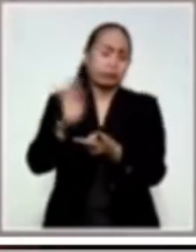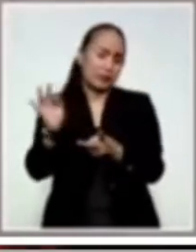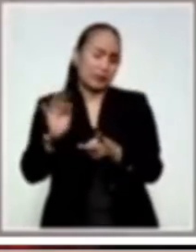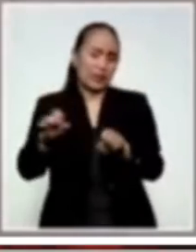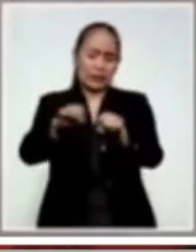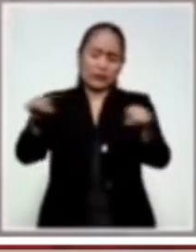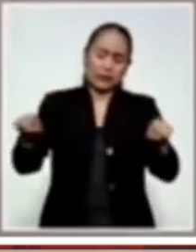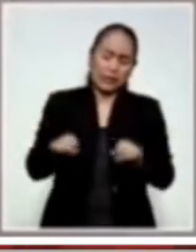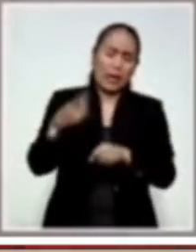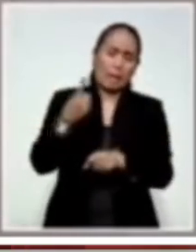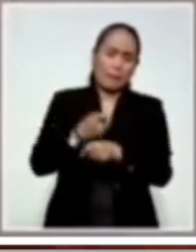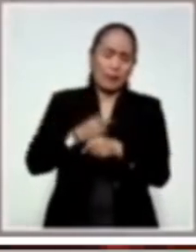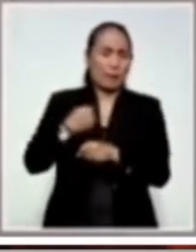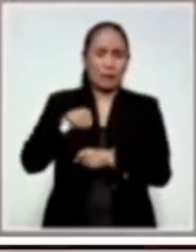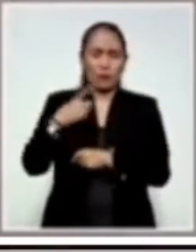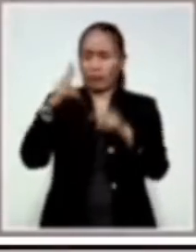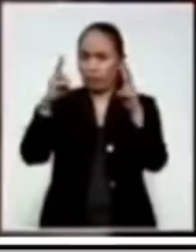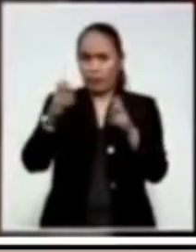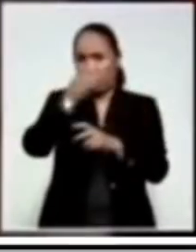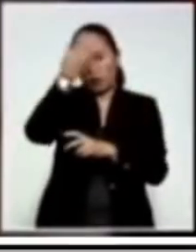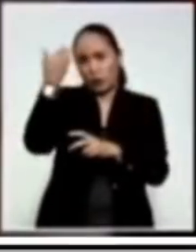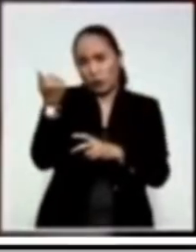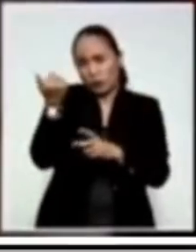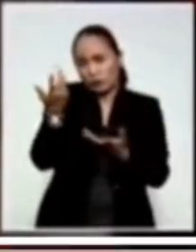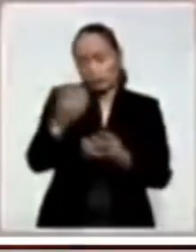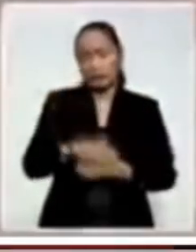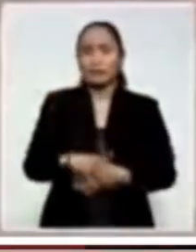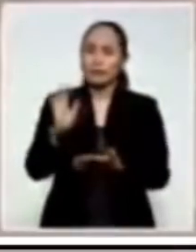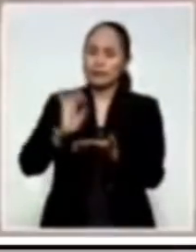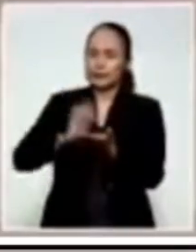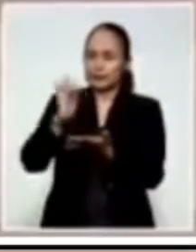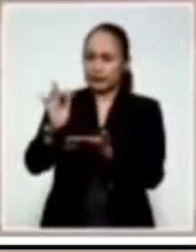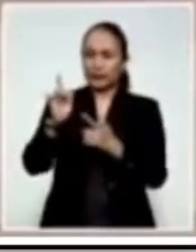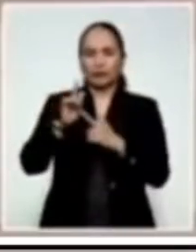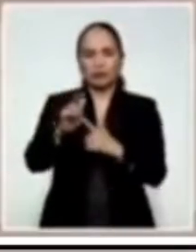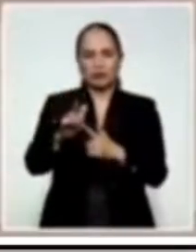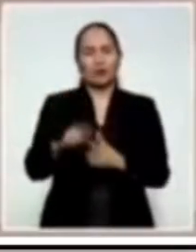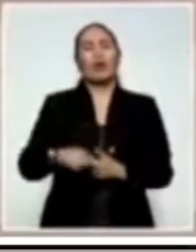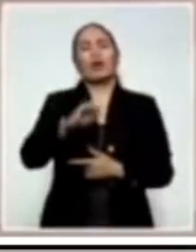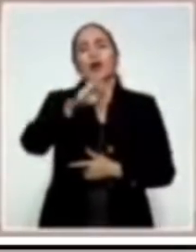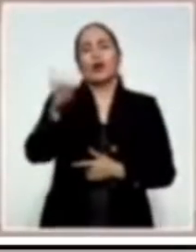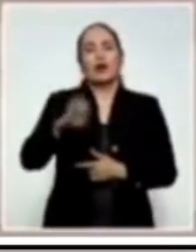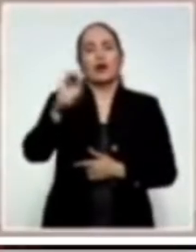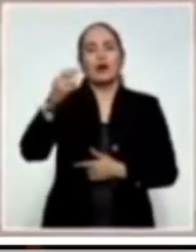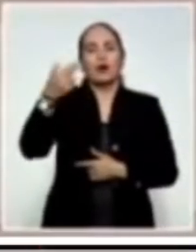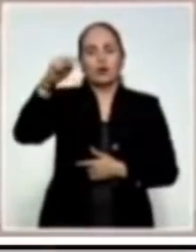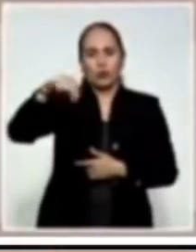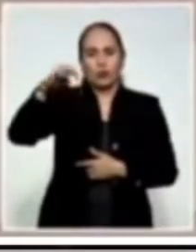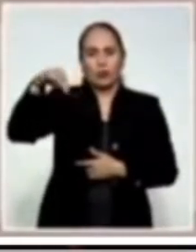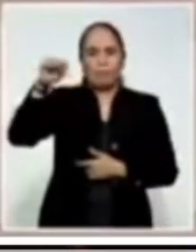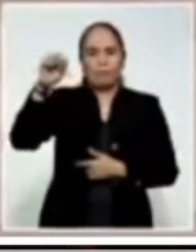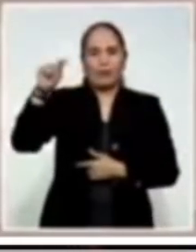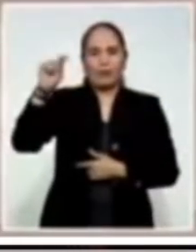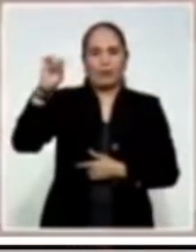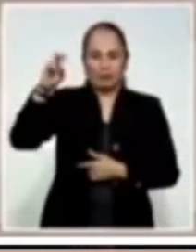tengo conocimiento de este tema. Gracias. Gracias. Gracias. Continuamos con John Martín de El País.